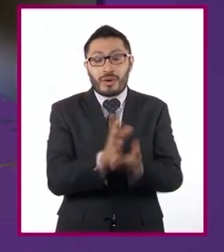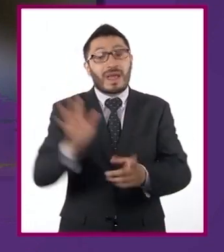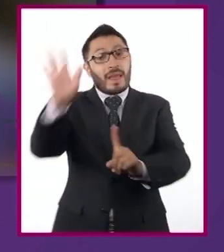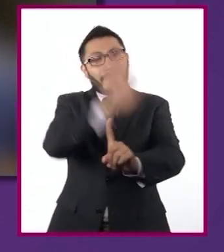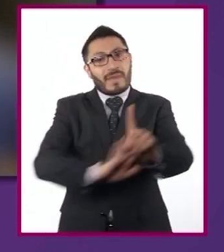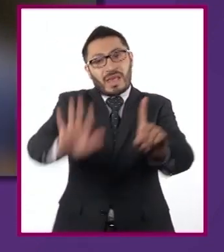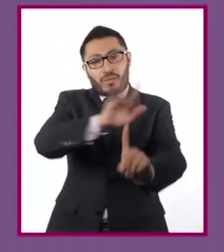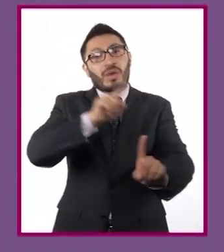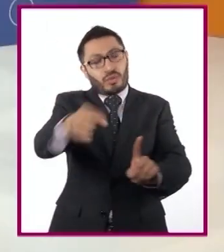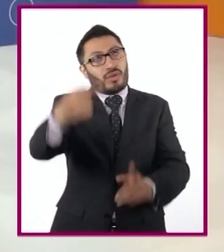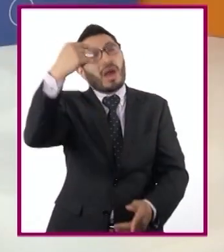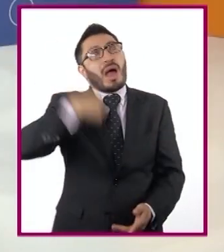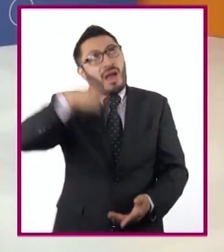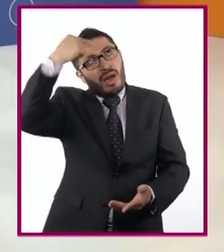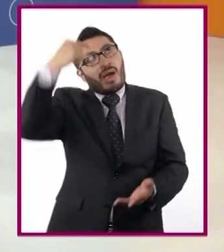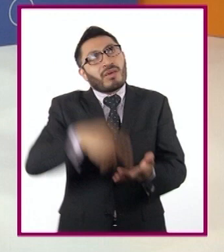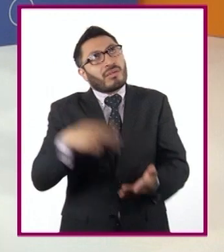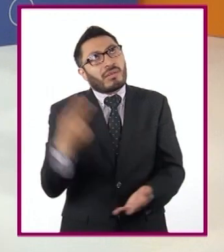necesitas.